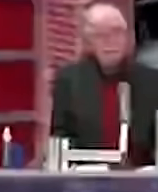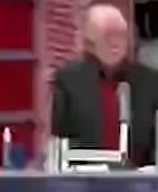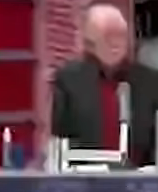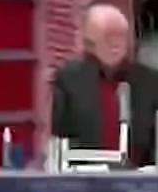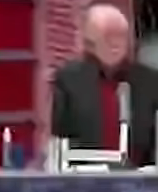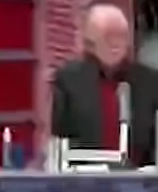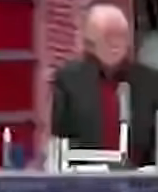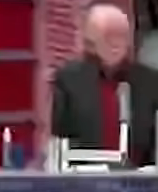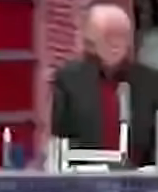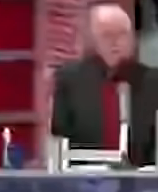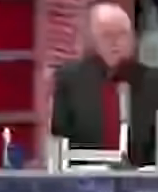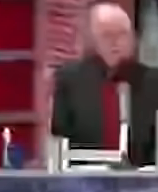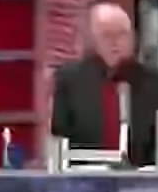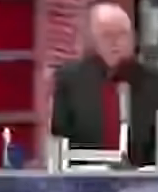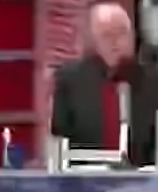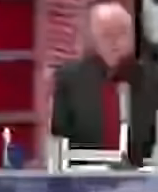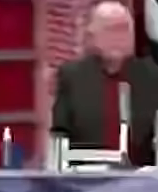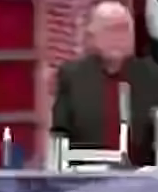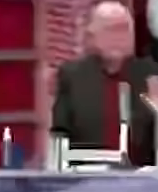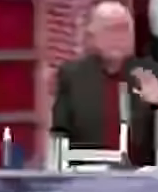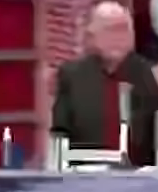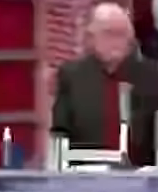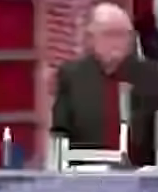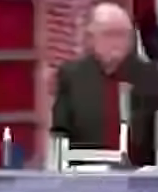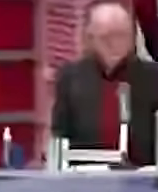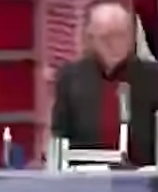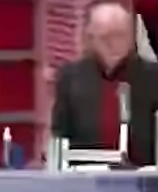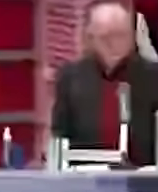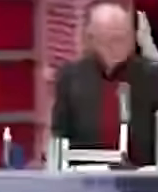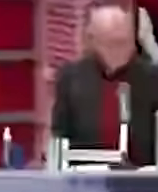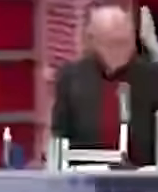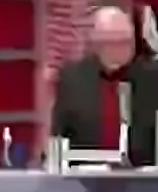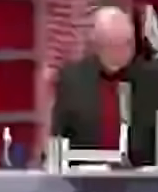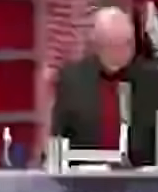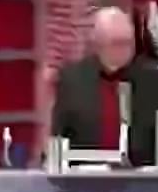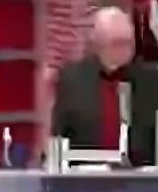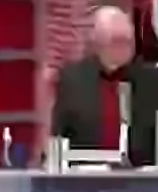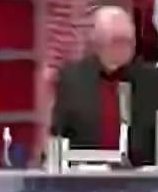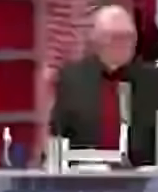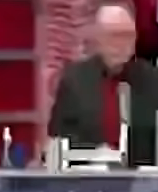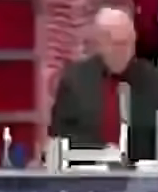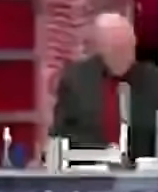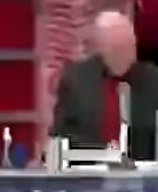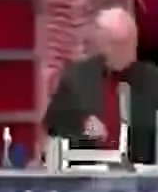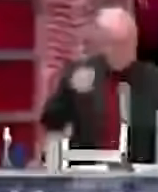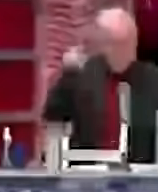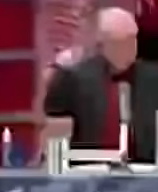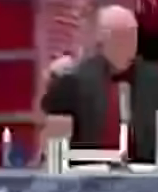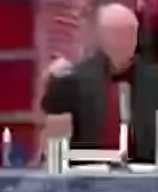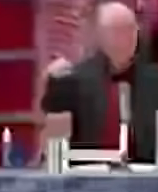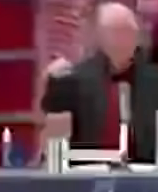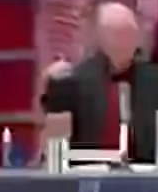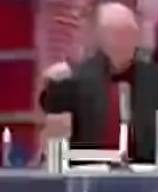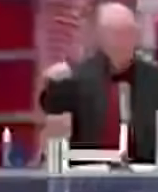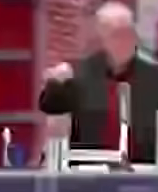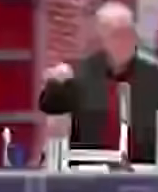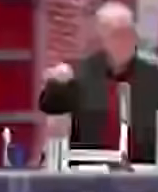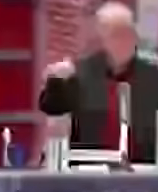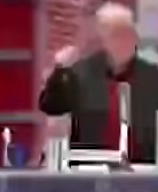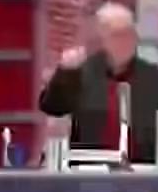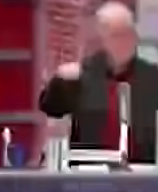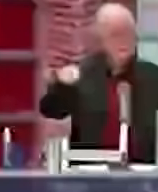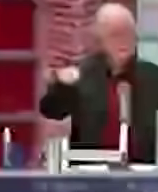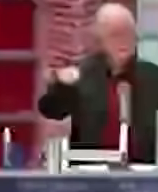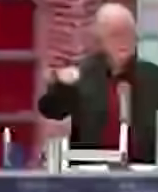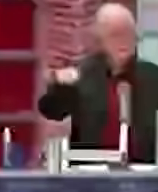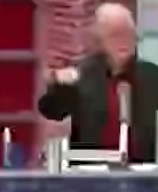¿no? Alguien se va a casar y publican el edicto en el Diario Oficial del Peruano, dice, se va a casar Chema